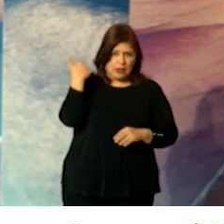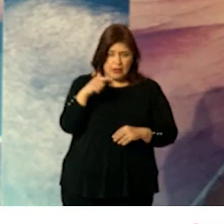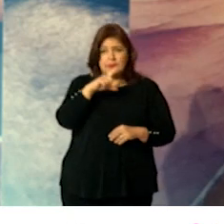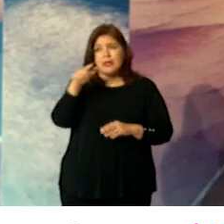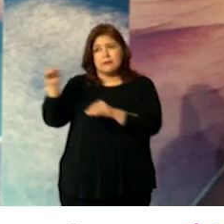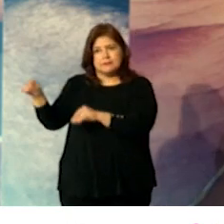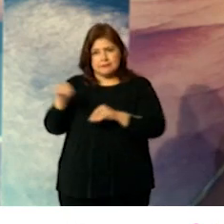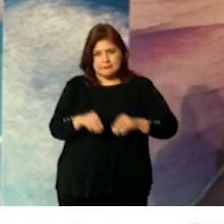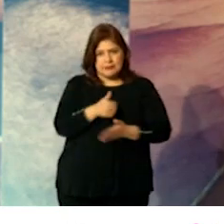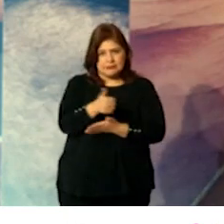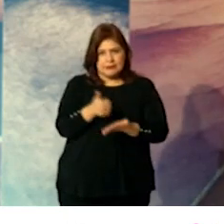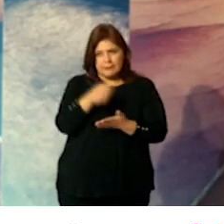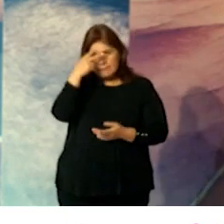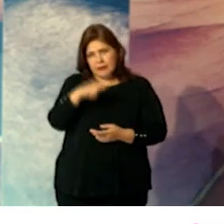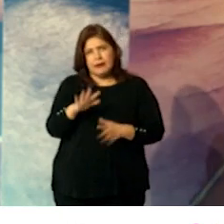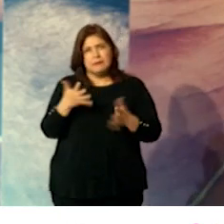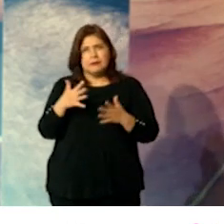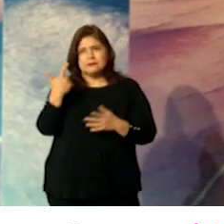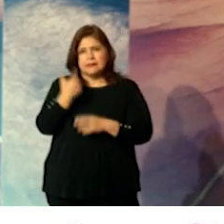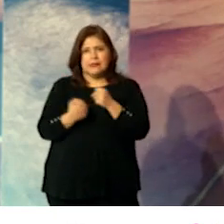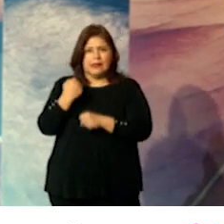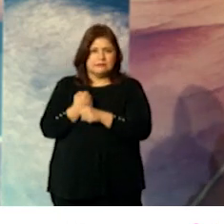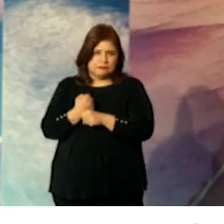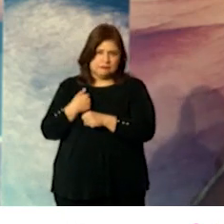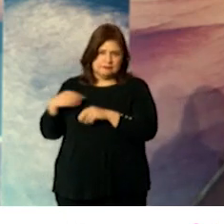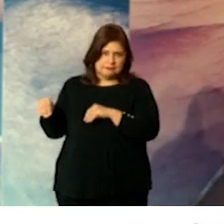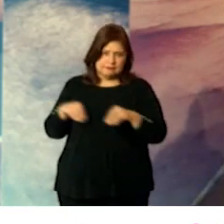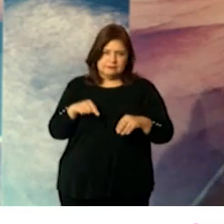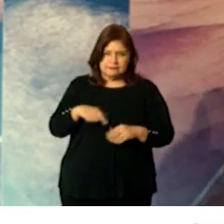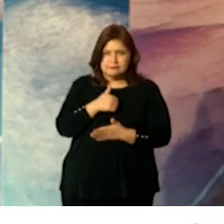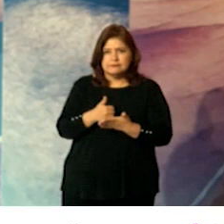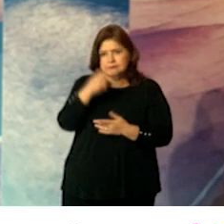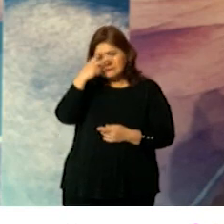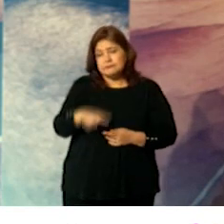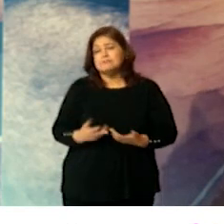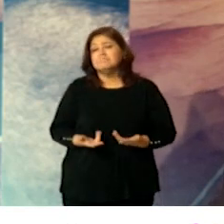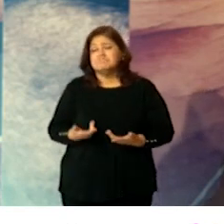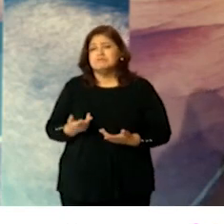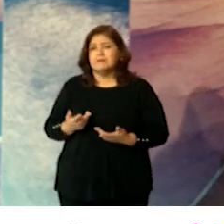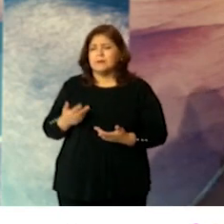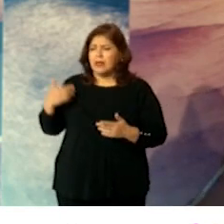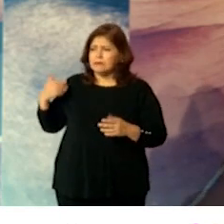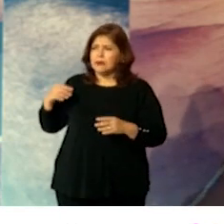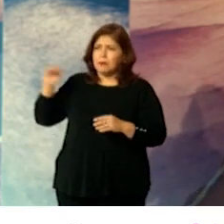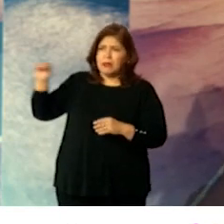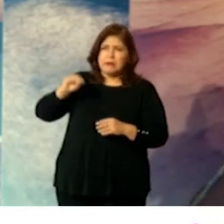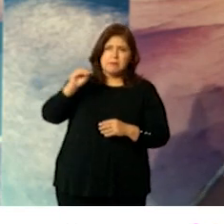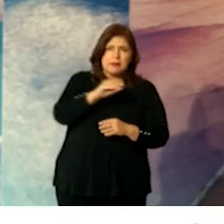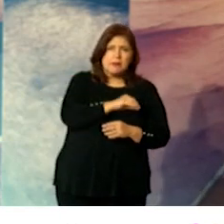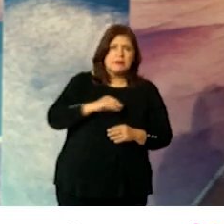la Ciudad de México hace unos 7 años. Y durante ese proceso de mi